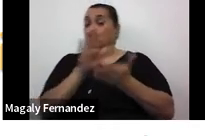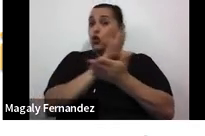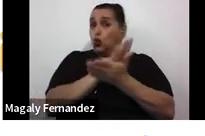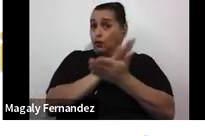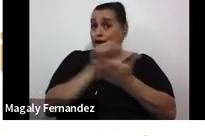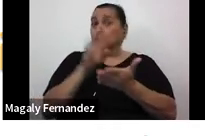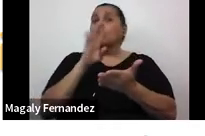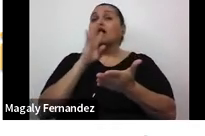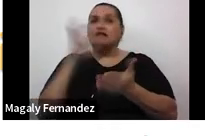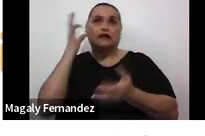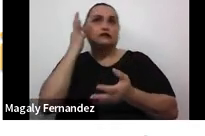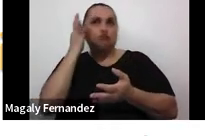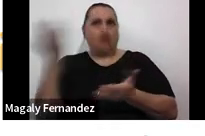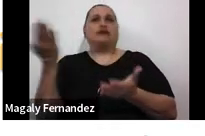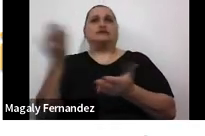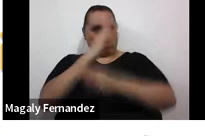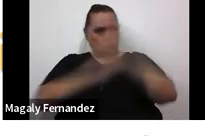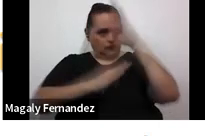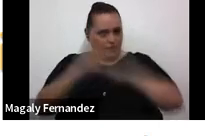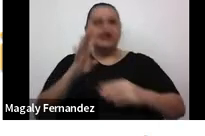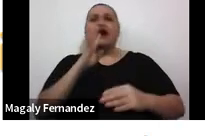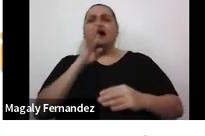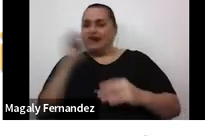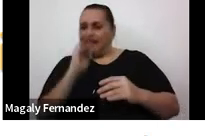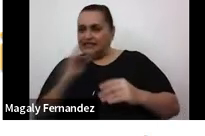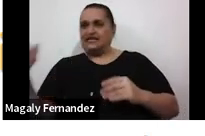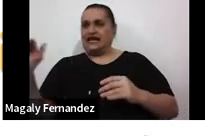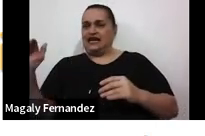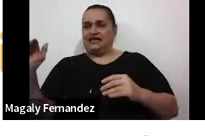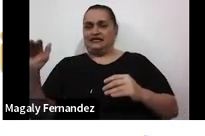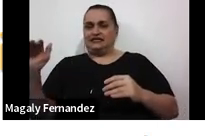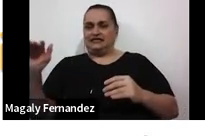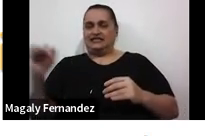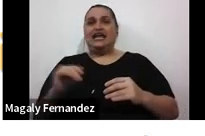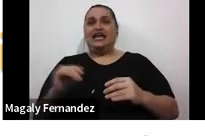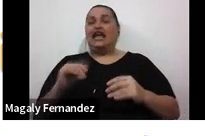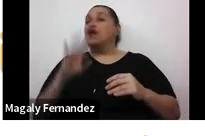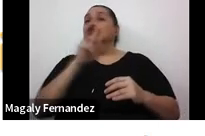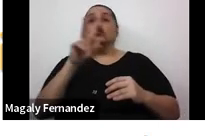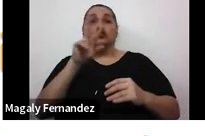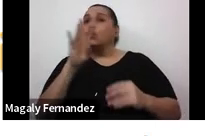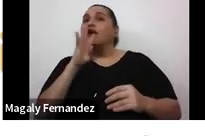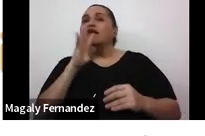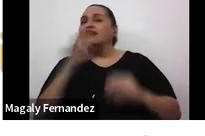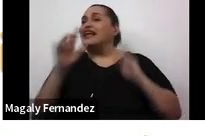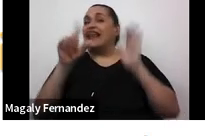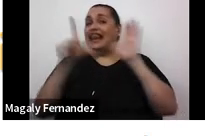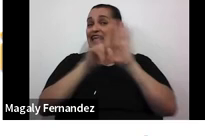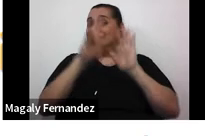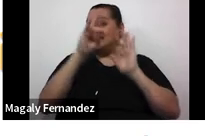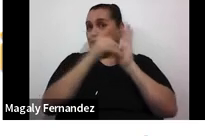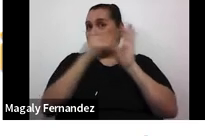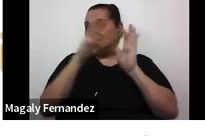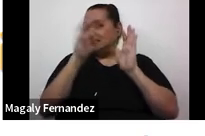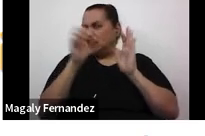sobre las mujeres con discapacidad sobre la niñez que no habla las 7.600 sobre el que hacer en